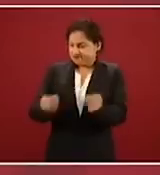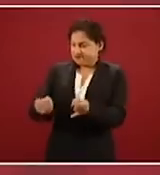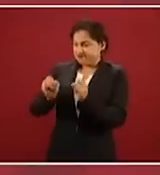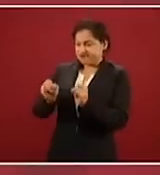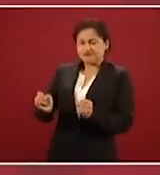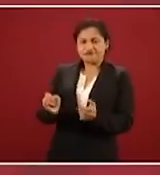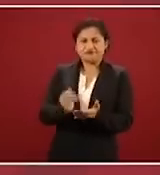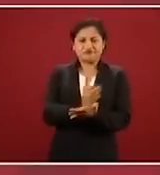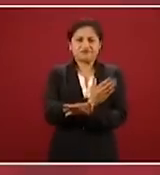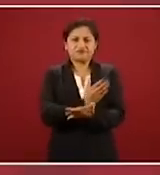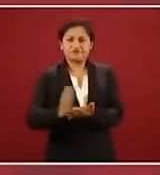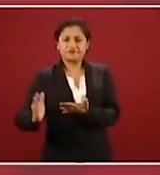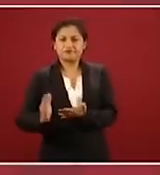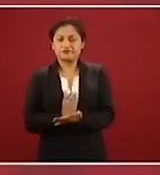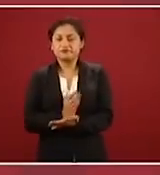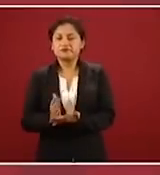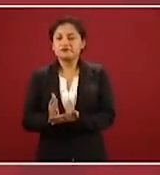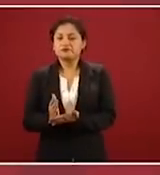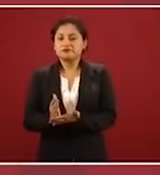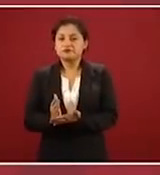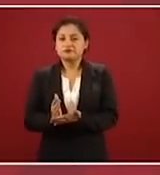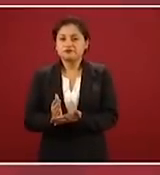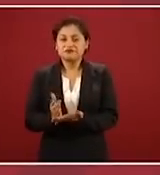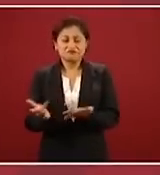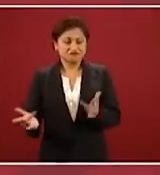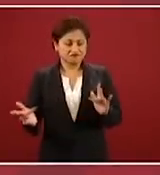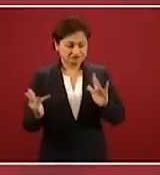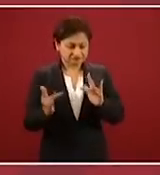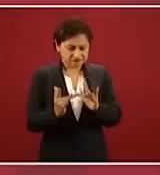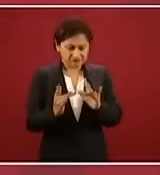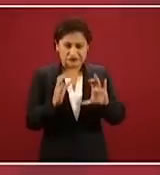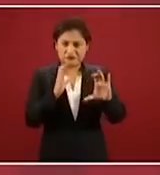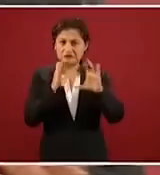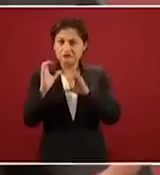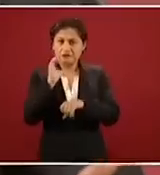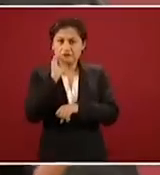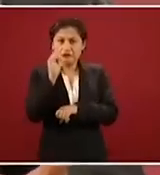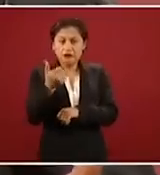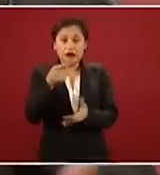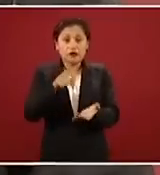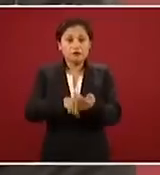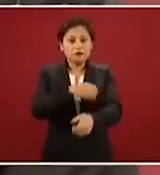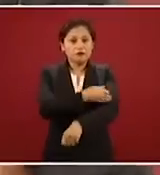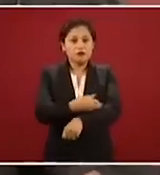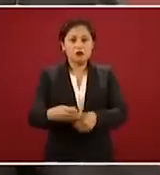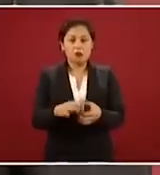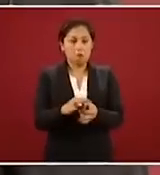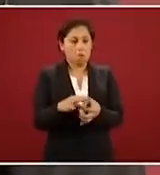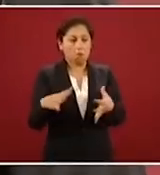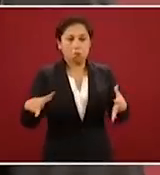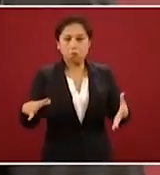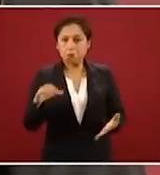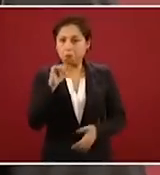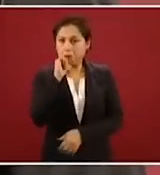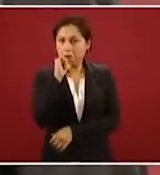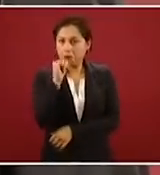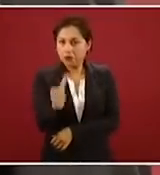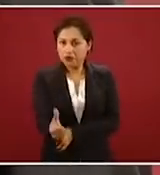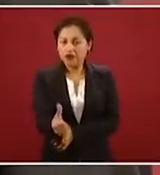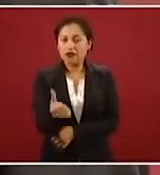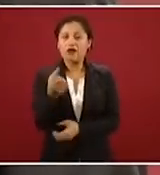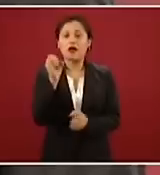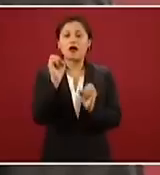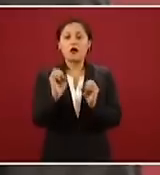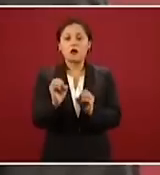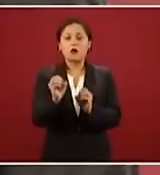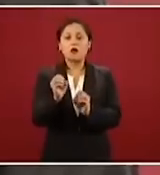en donde no hay comunicación ni en la familia ni en la sociedad, cada quien